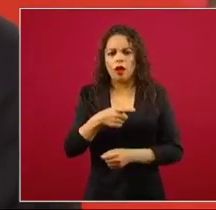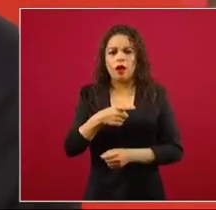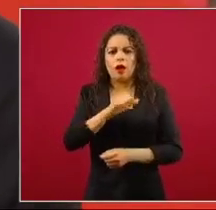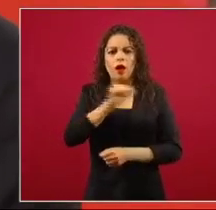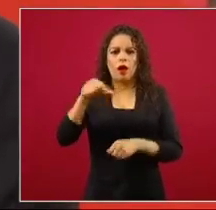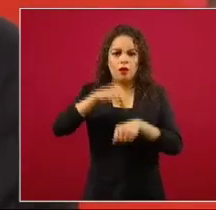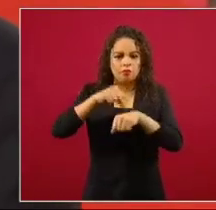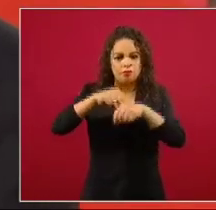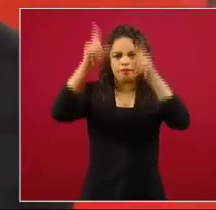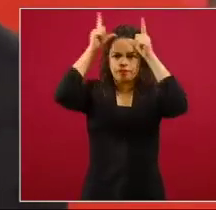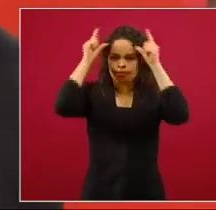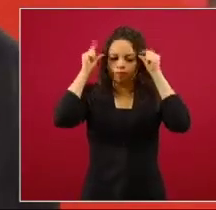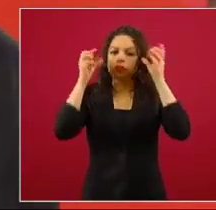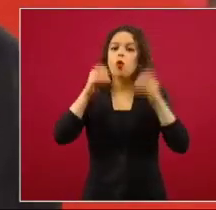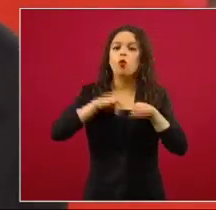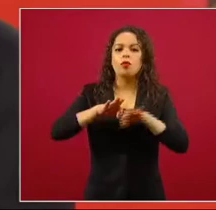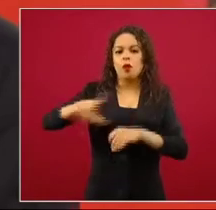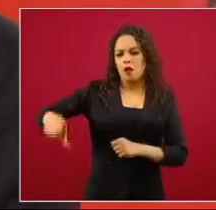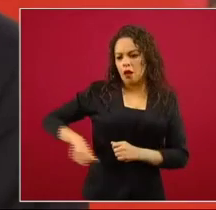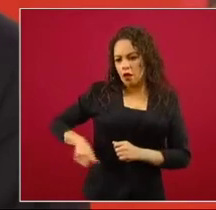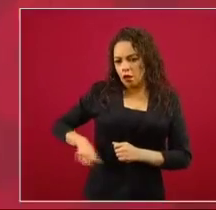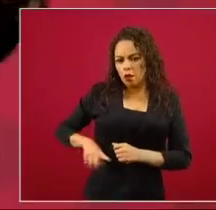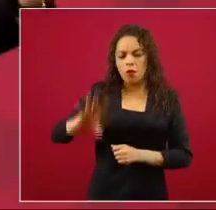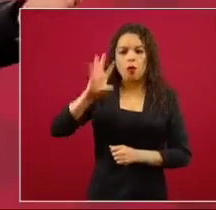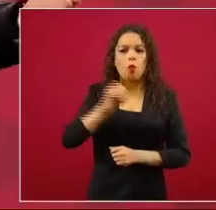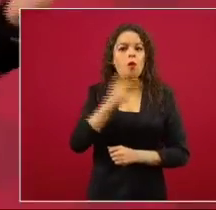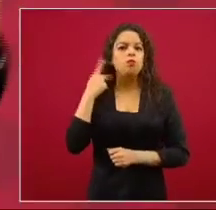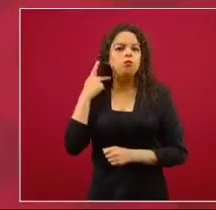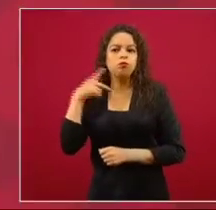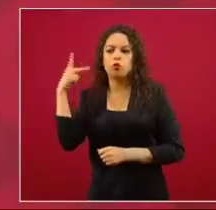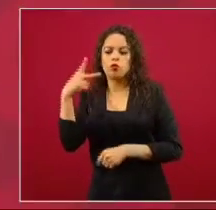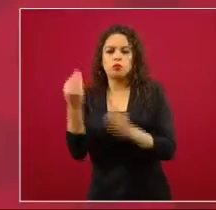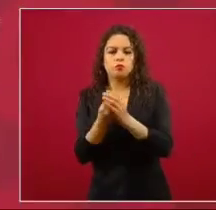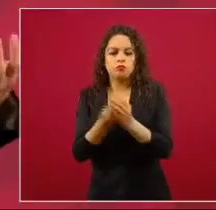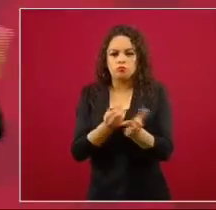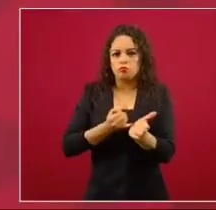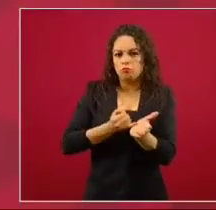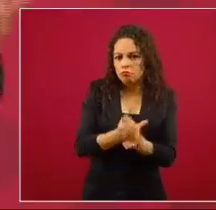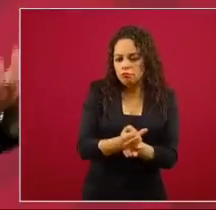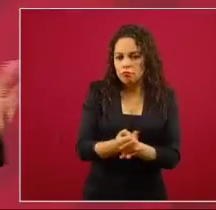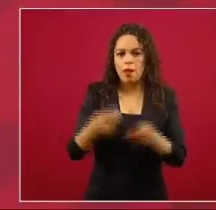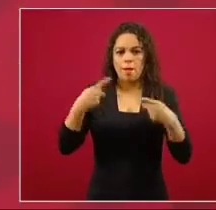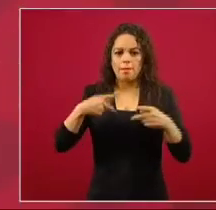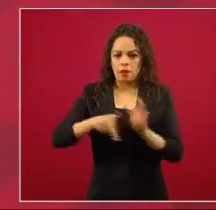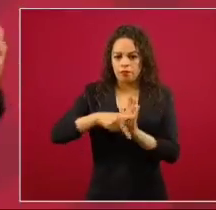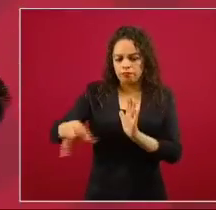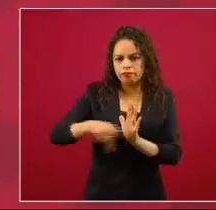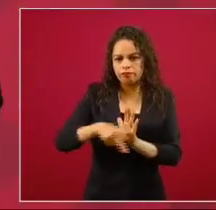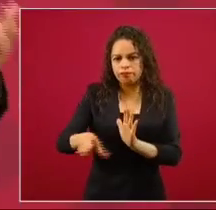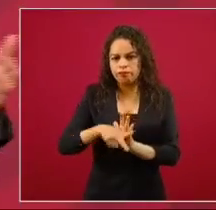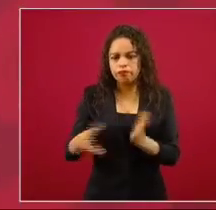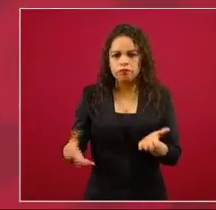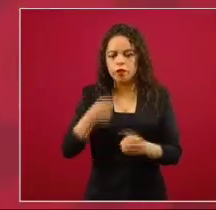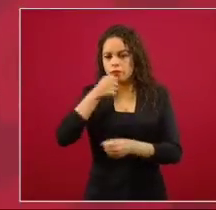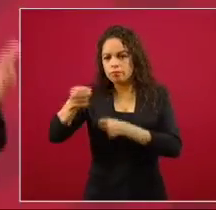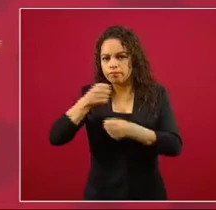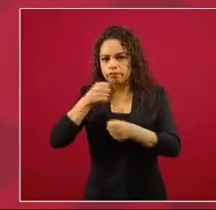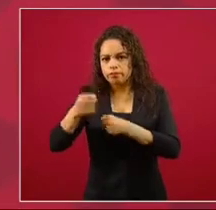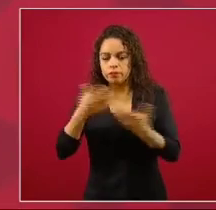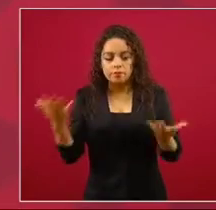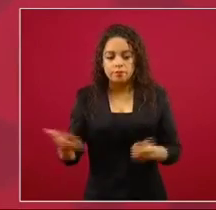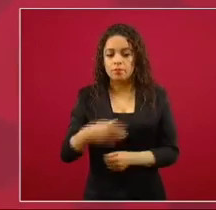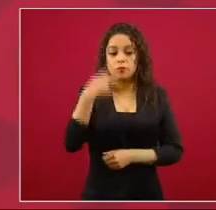funcionario público, sea un tomador de decisiones políticas, sea un periodista, sea cualquier persona. Es decir,